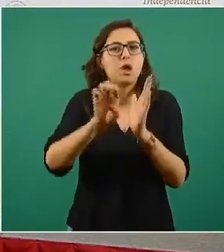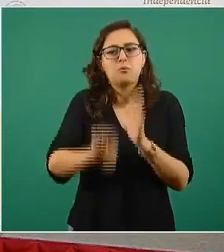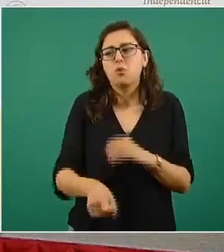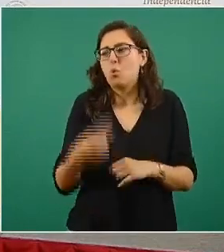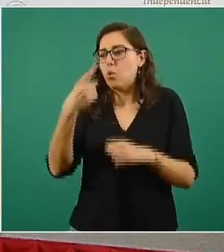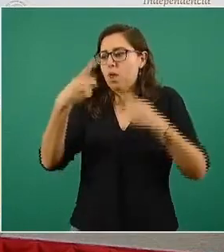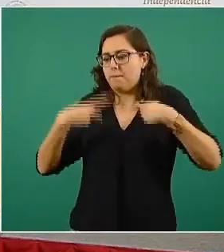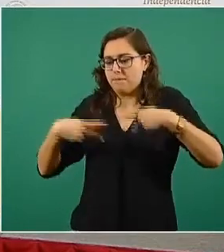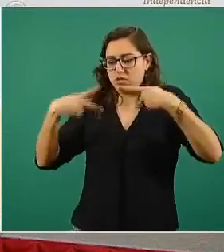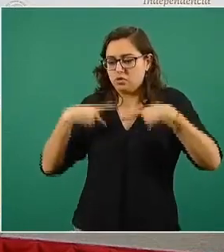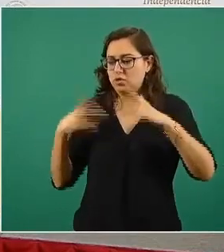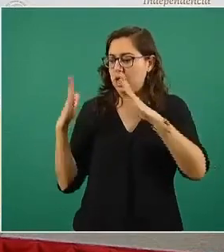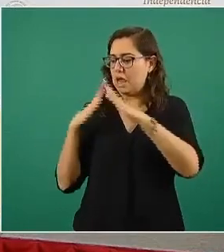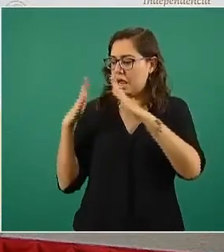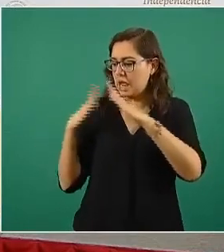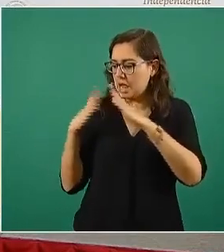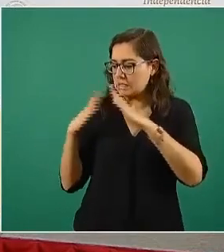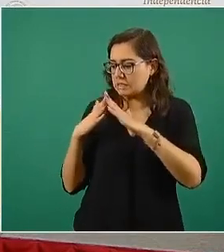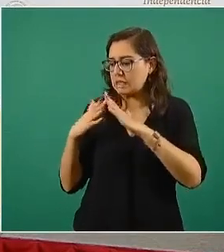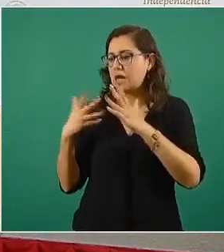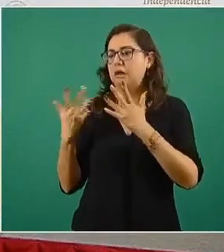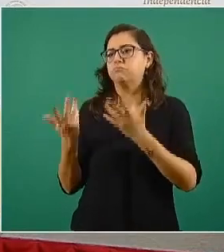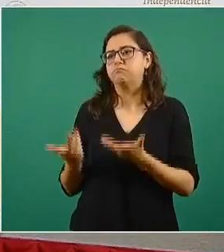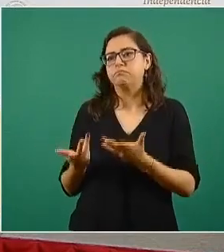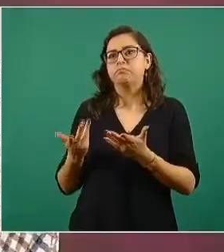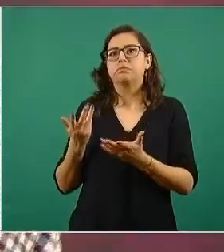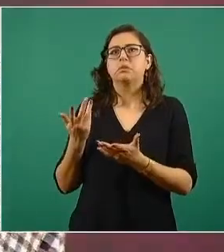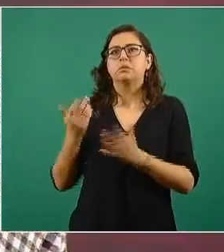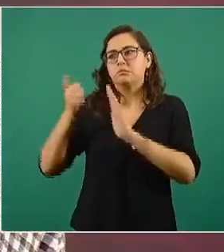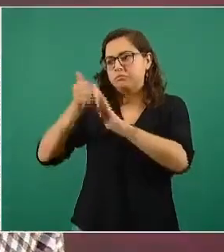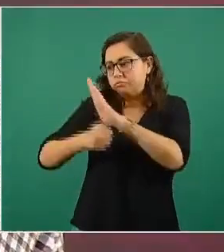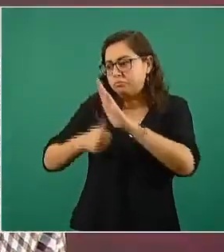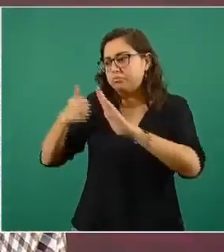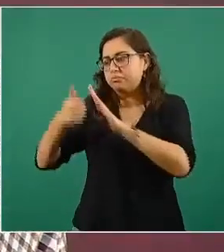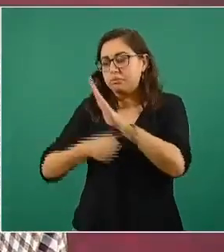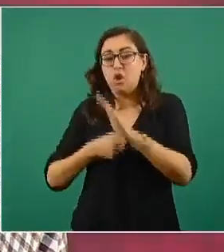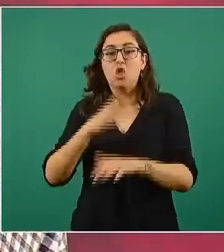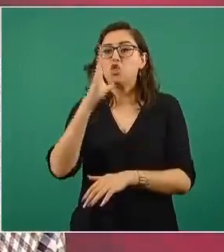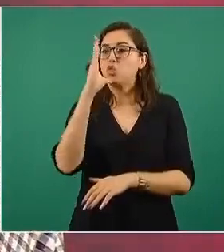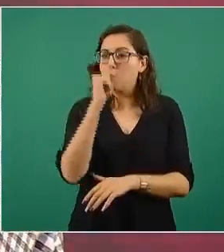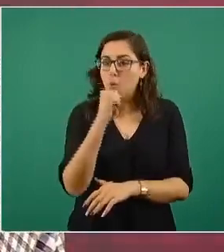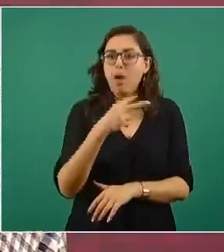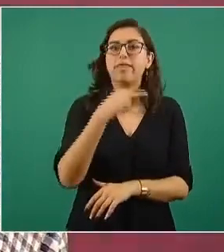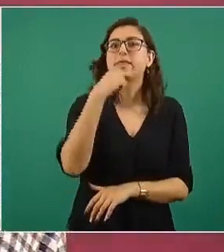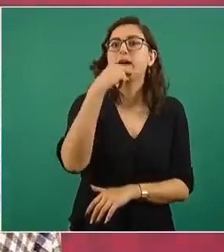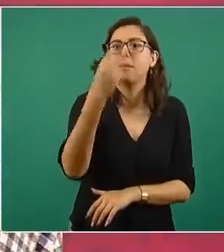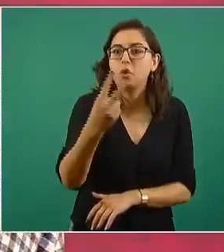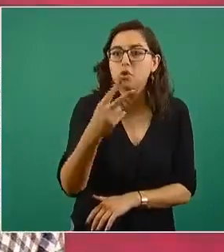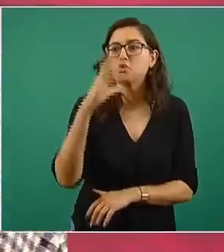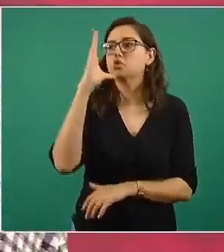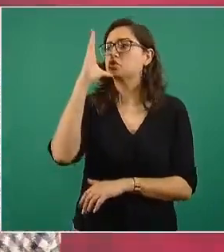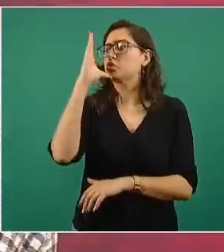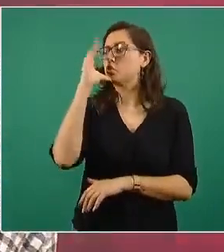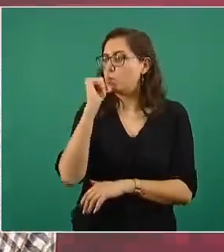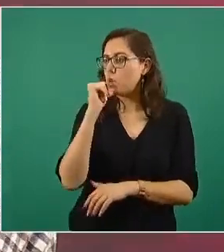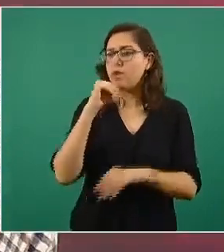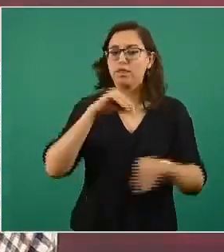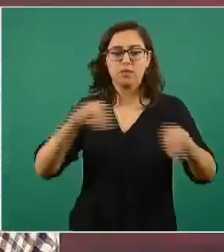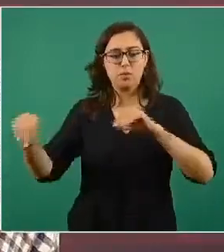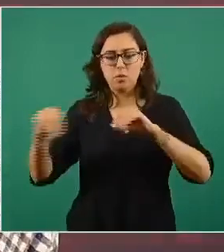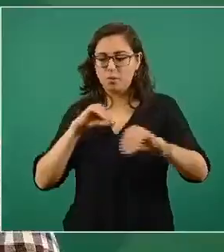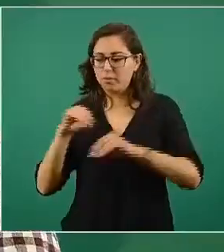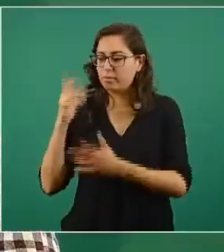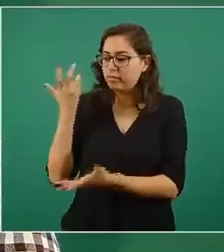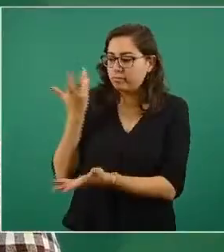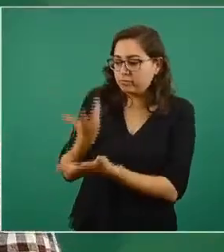su voluntad, que está completamente postrada y no se puede expresar de alguna manera, es claro que está recibiendo